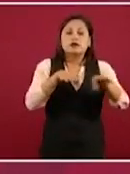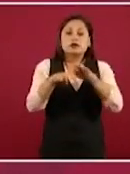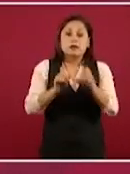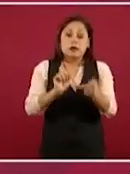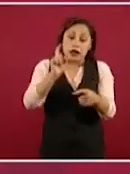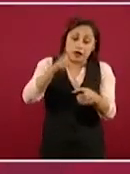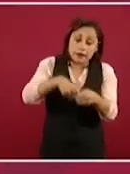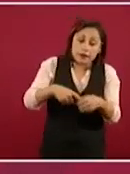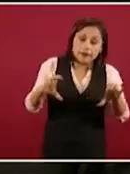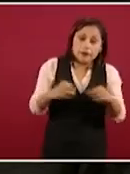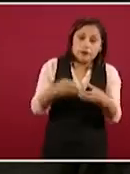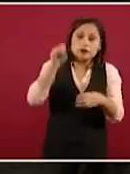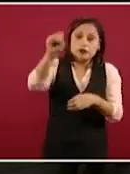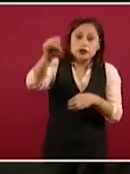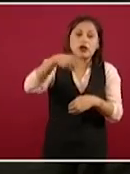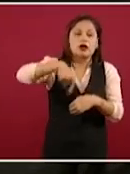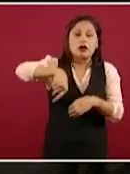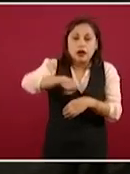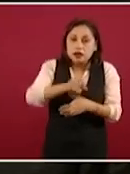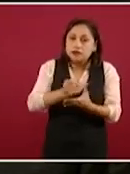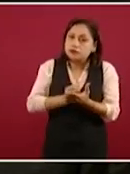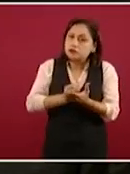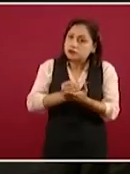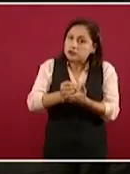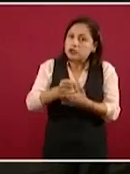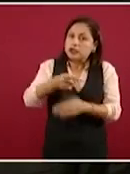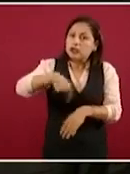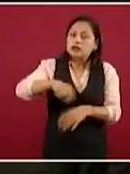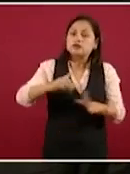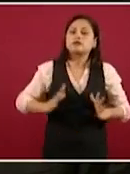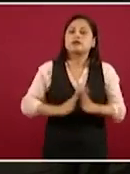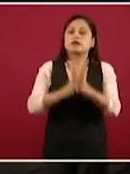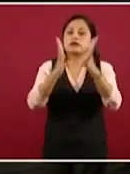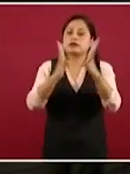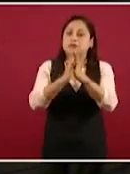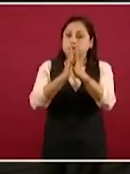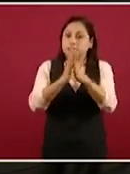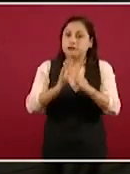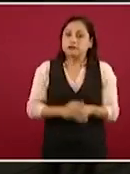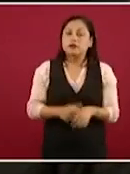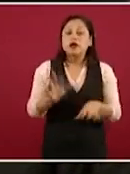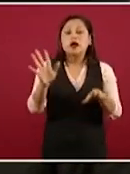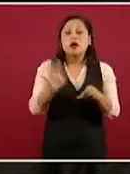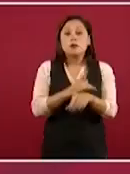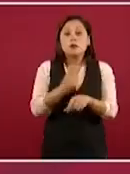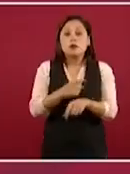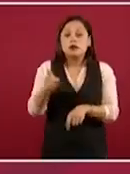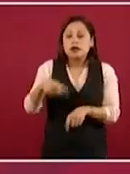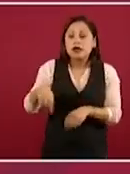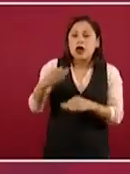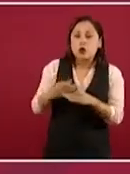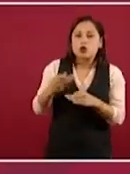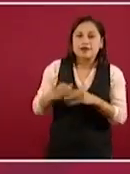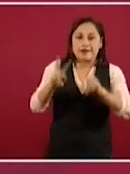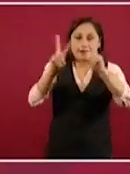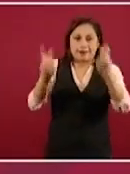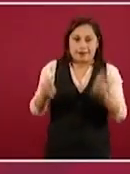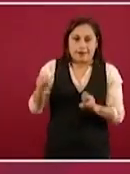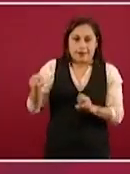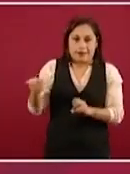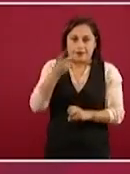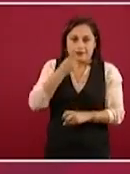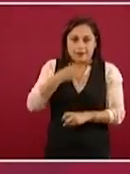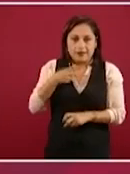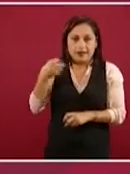todo esto es un aprendizaje. No ha habido democracia sindical.